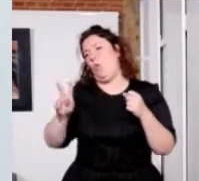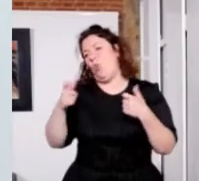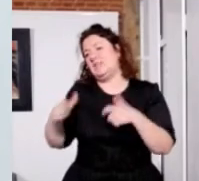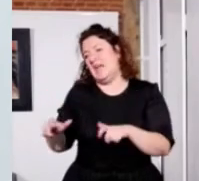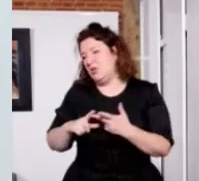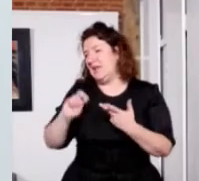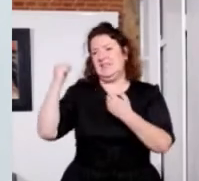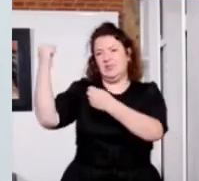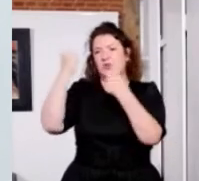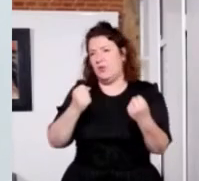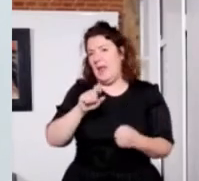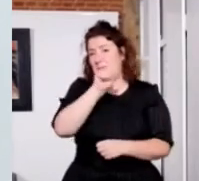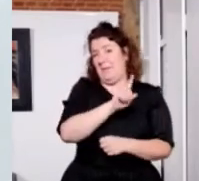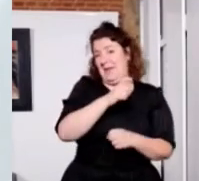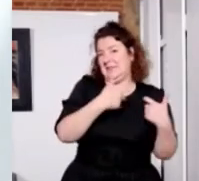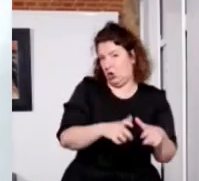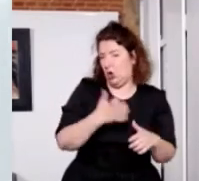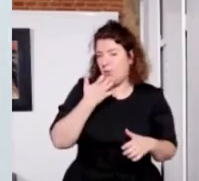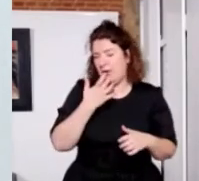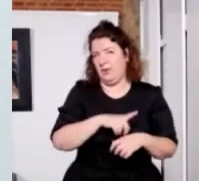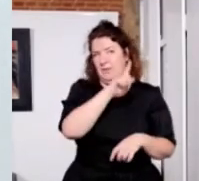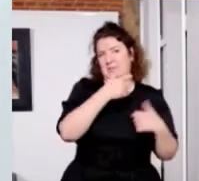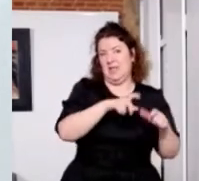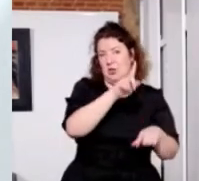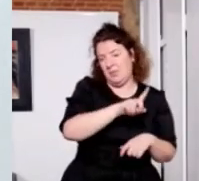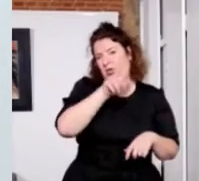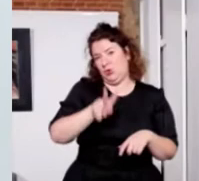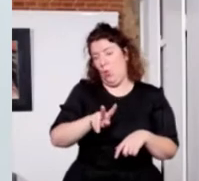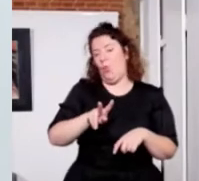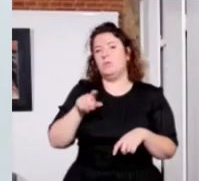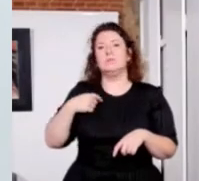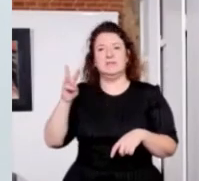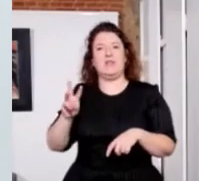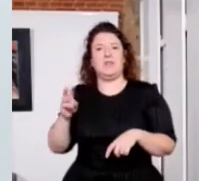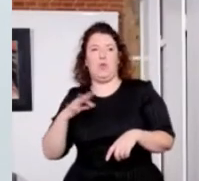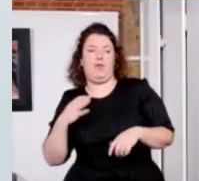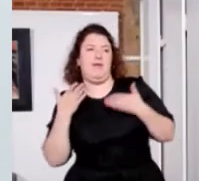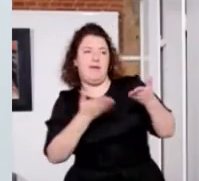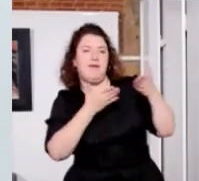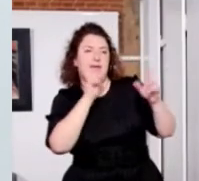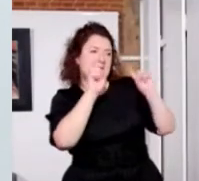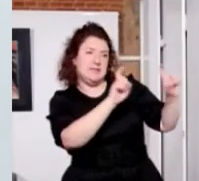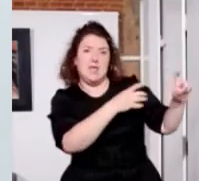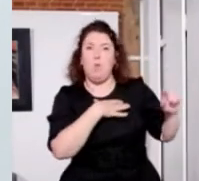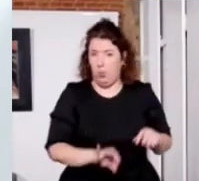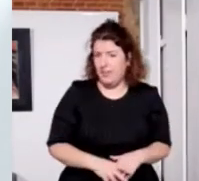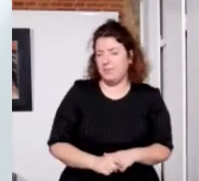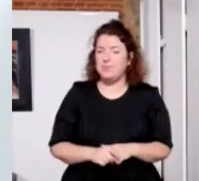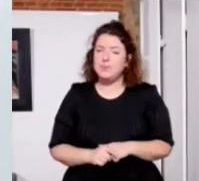e instituciones del primer sector. Yo creo que esa es la clave, ¿no? Es decir, cómo